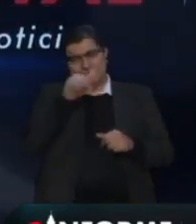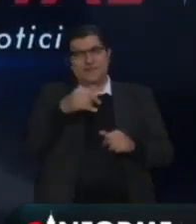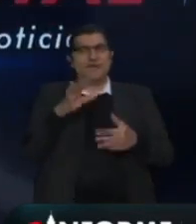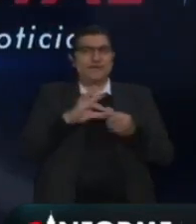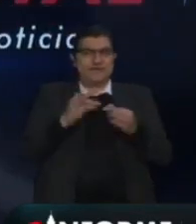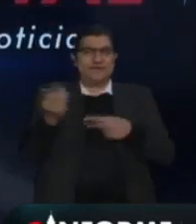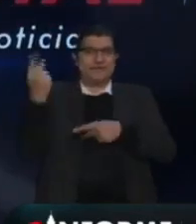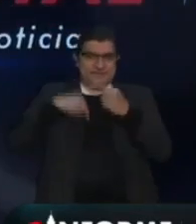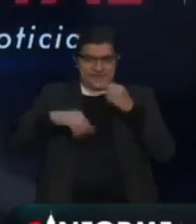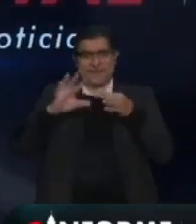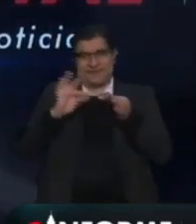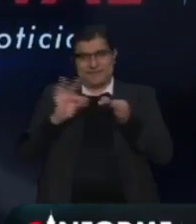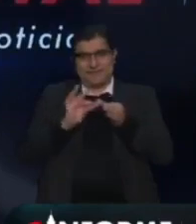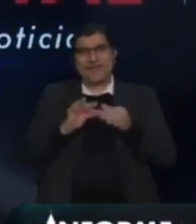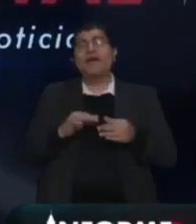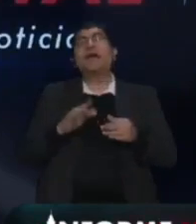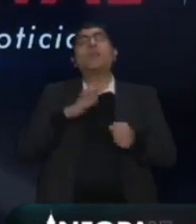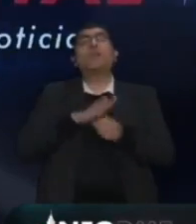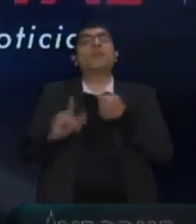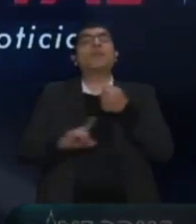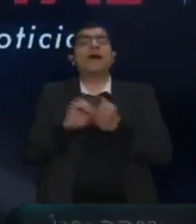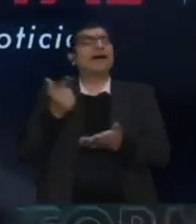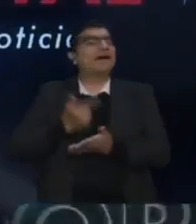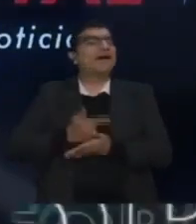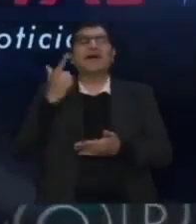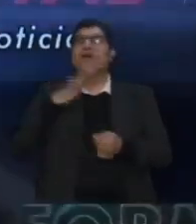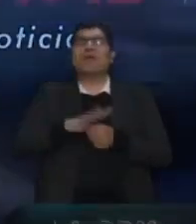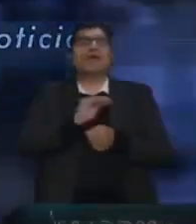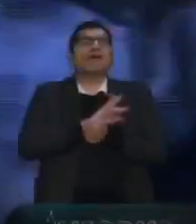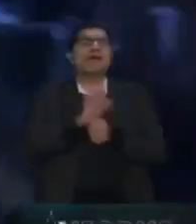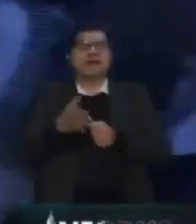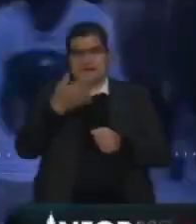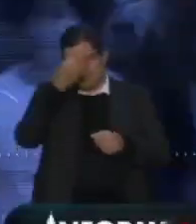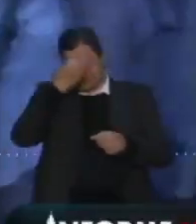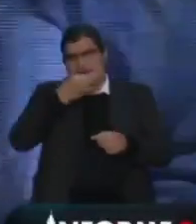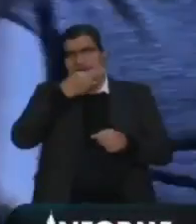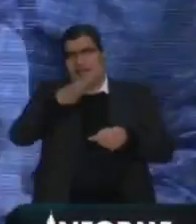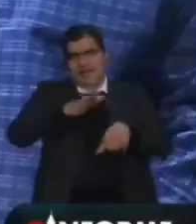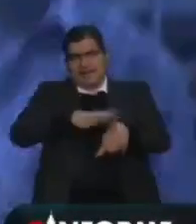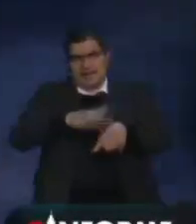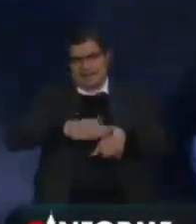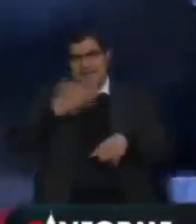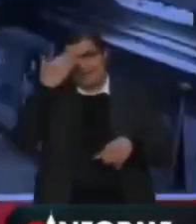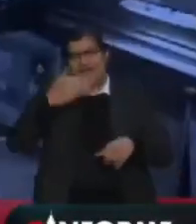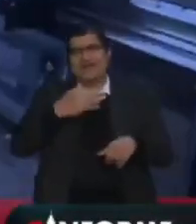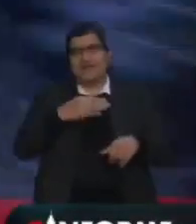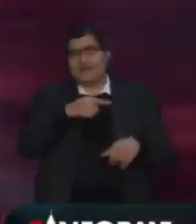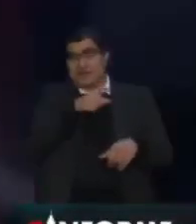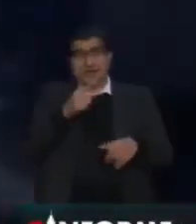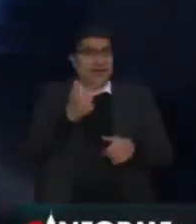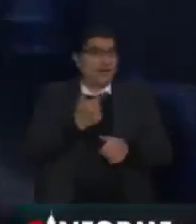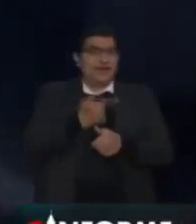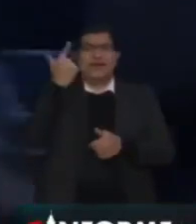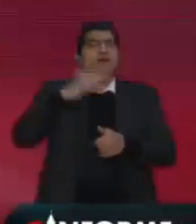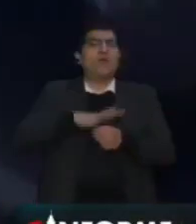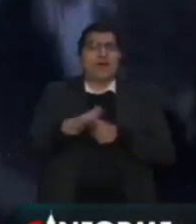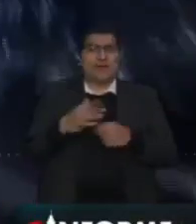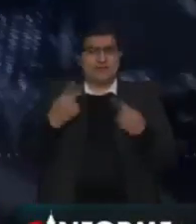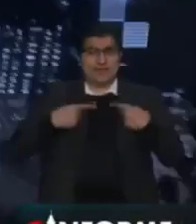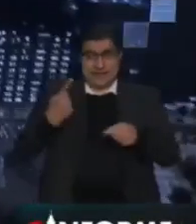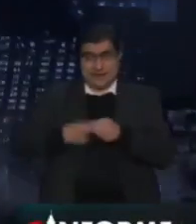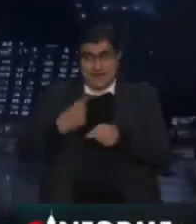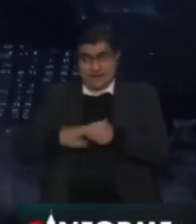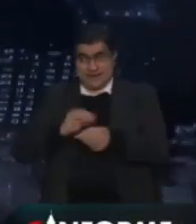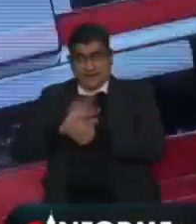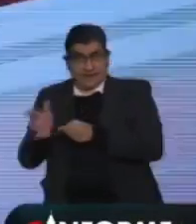vengo, platiquen. Sí. El problema más grave de la pandemia, y acuérdense todos ustedes que nos están viendo, el problema más grave de la pandemia no va a ser los que se enferman